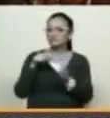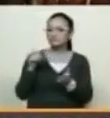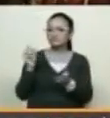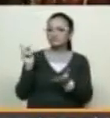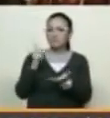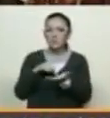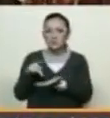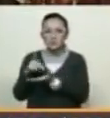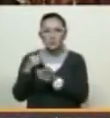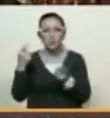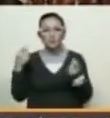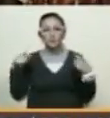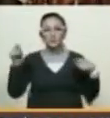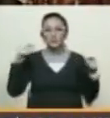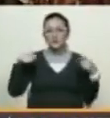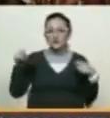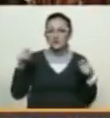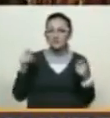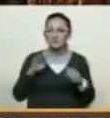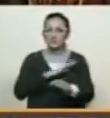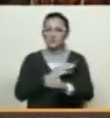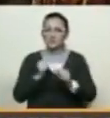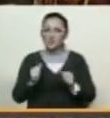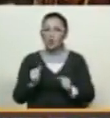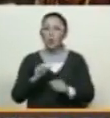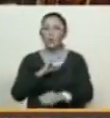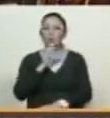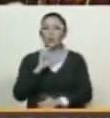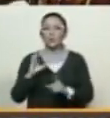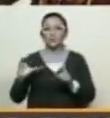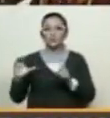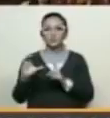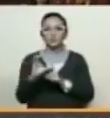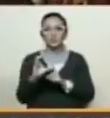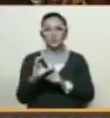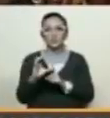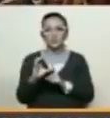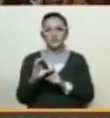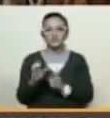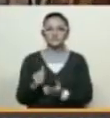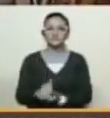tenemos, la fortaleza que tenemos en la cultura, en nuestra